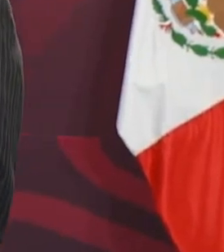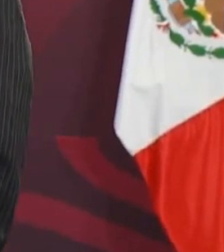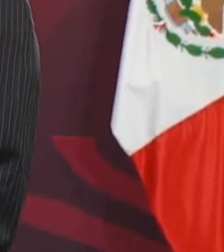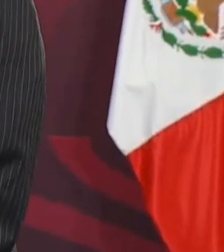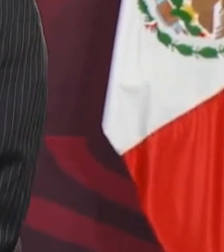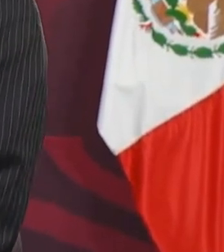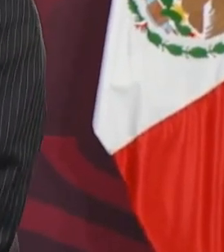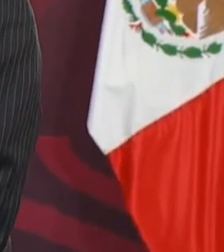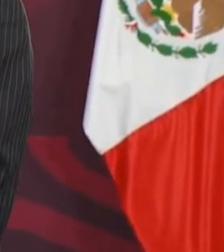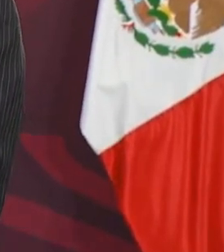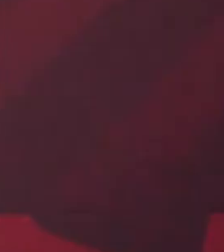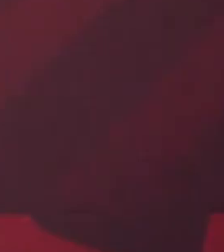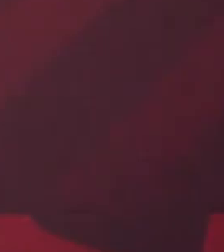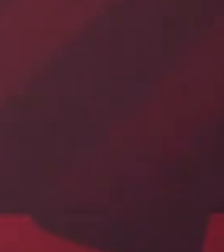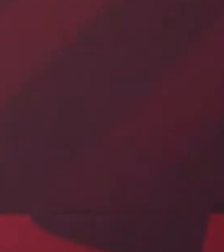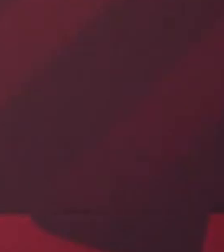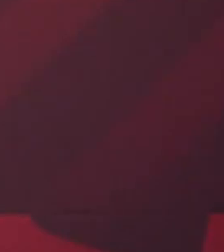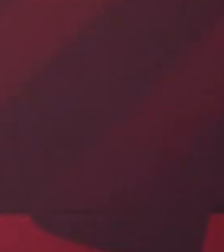y confección.